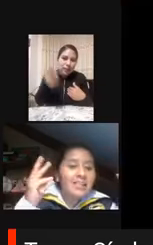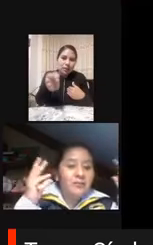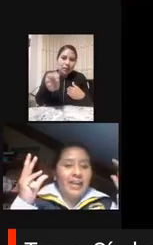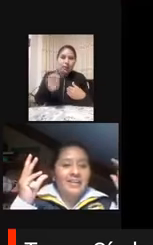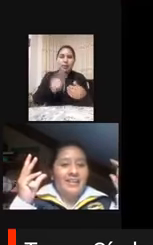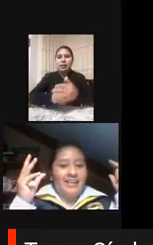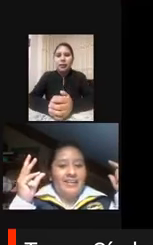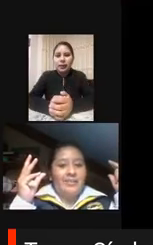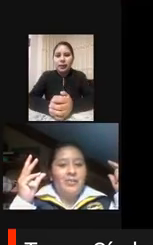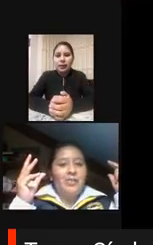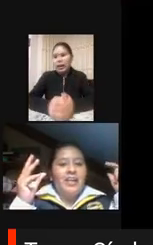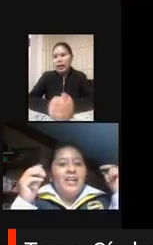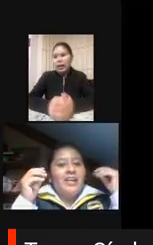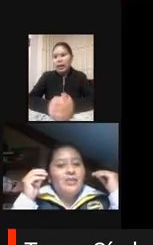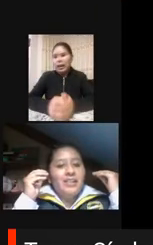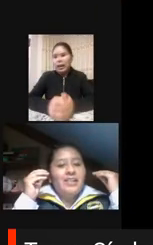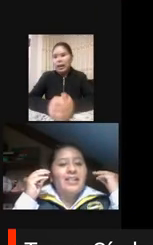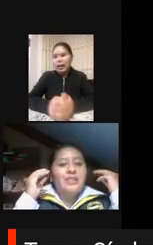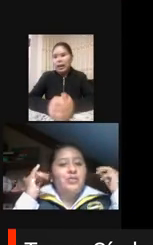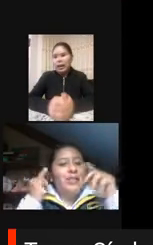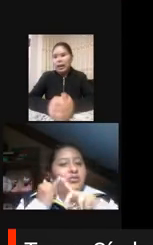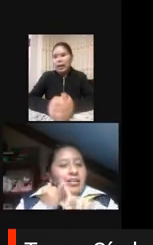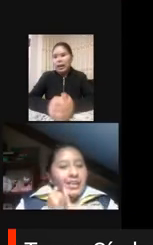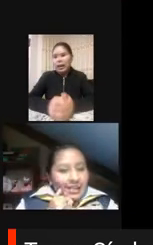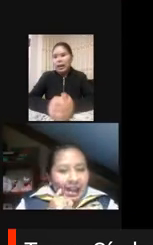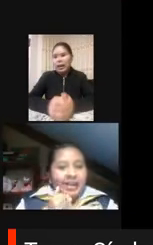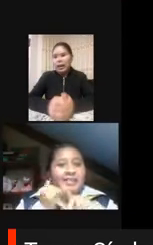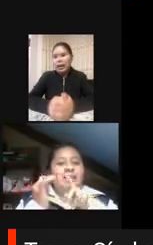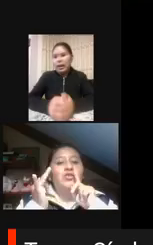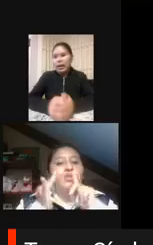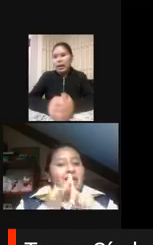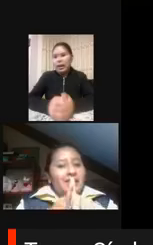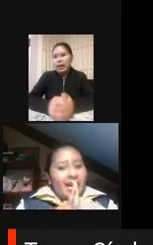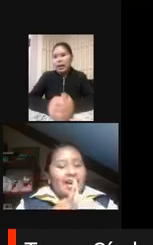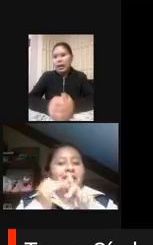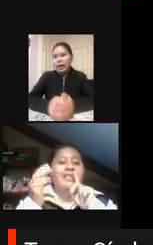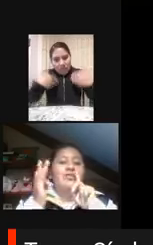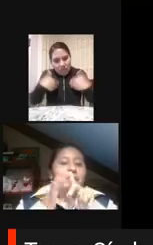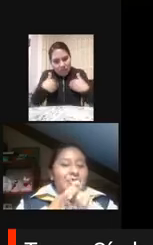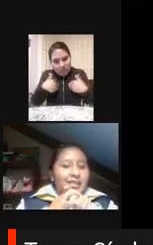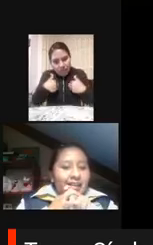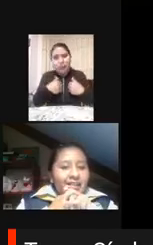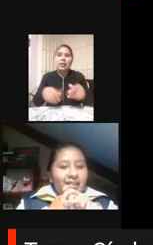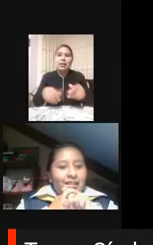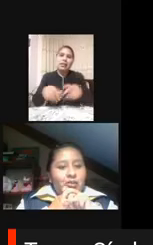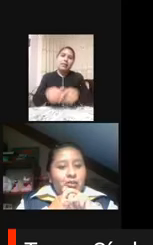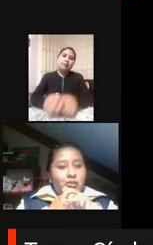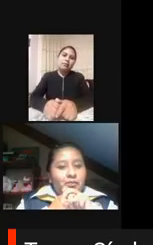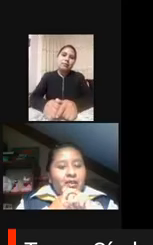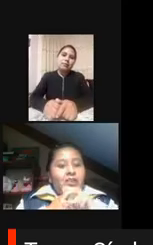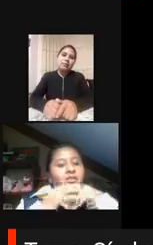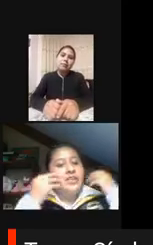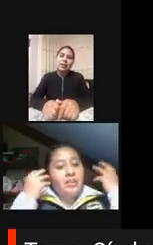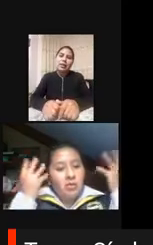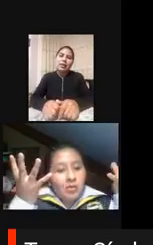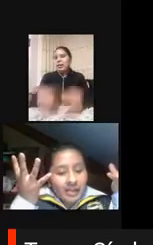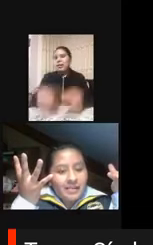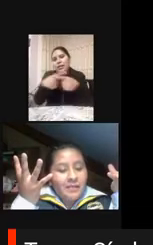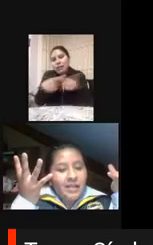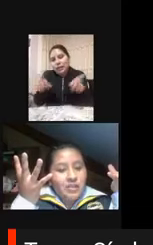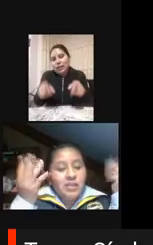es diferente, ¿no? Entonces, tienen su personalidad, tienen su habilidad, tienen su capacidad de desarrollo, ¿no? Y